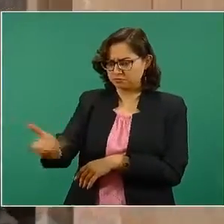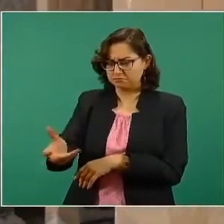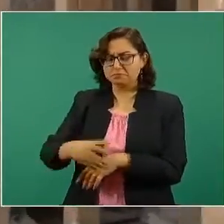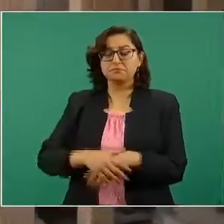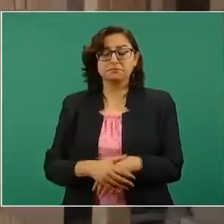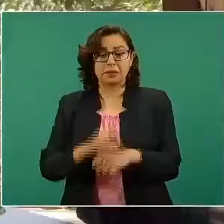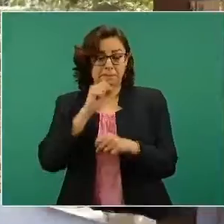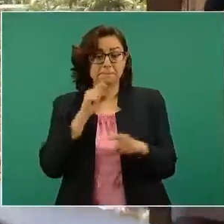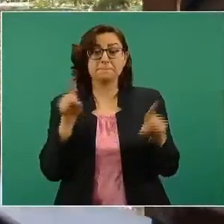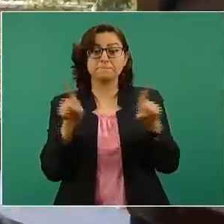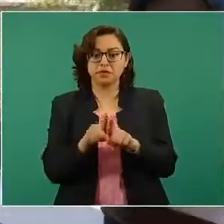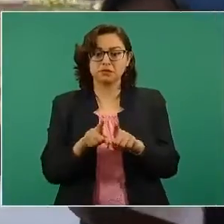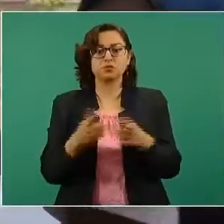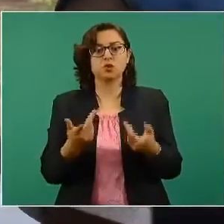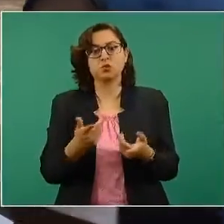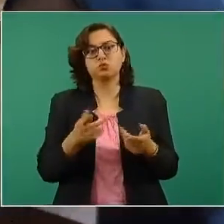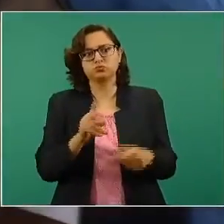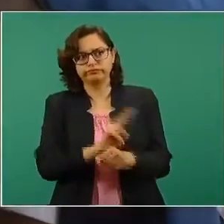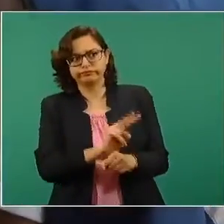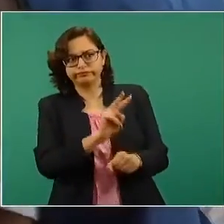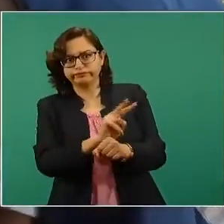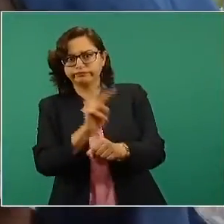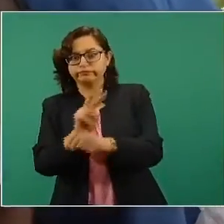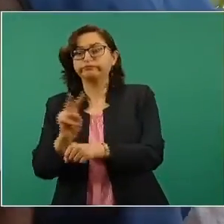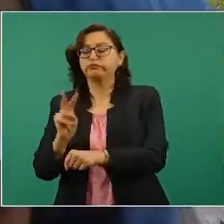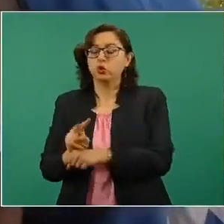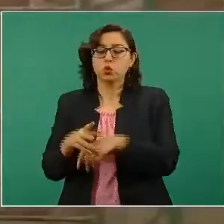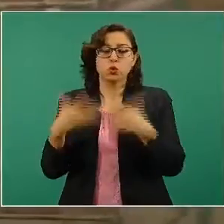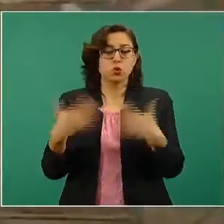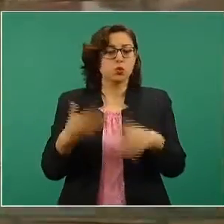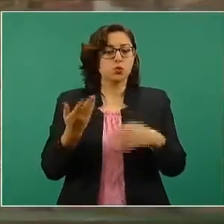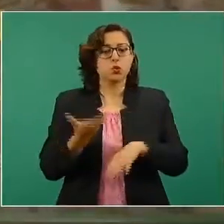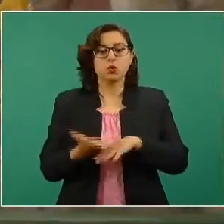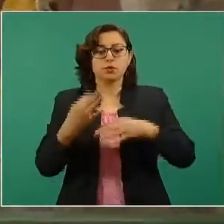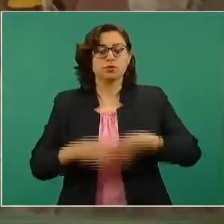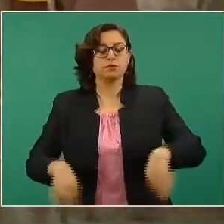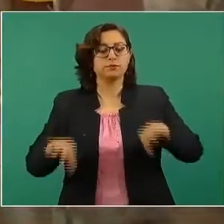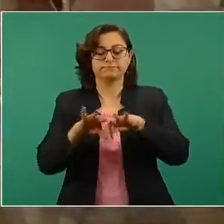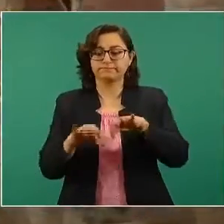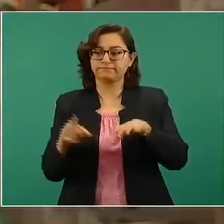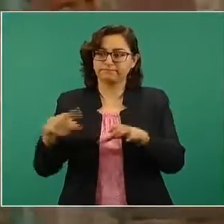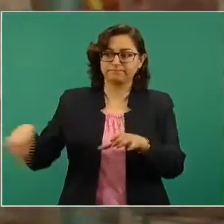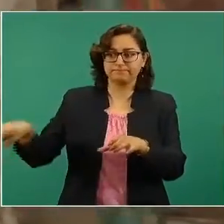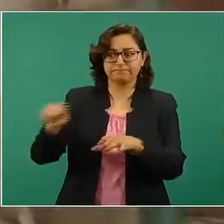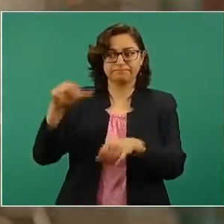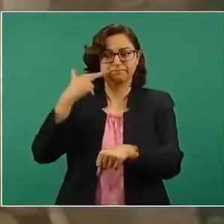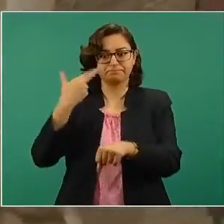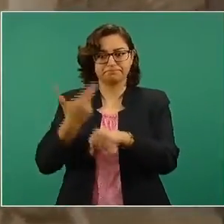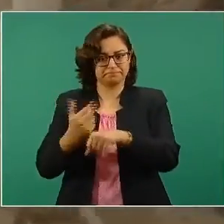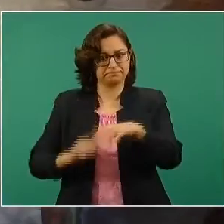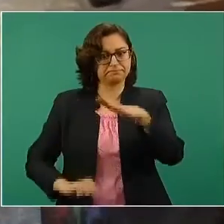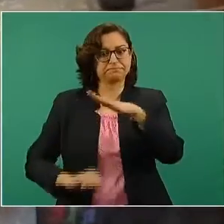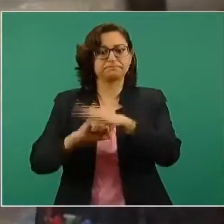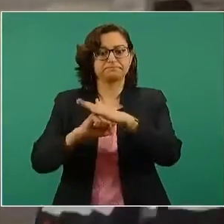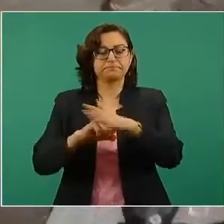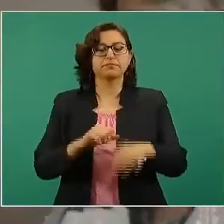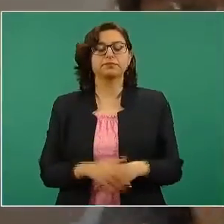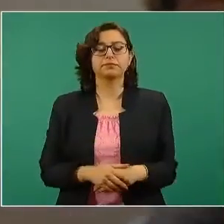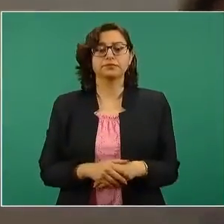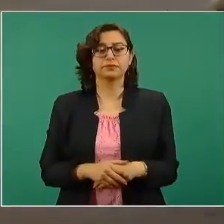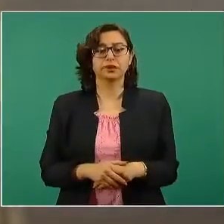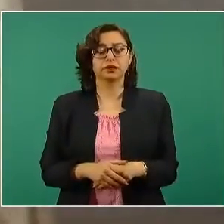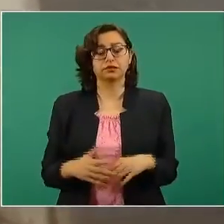general en la vigilancia de los trabajos, es una base fundamental del programa. Para financiar las obras de